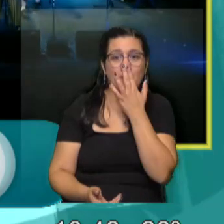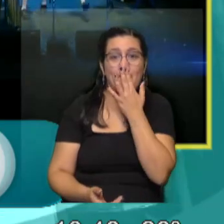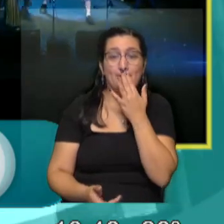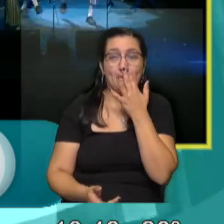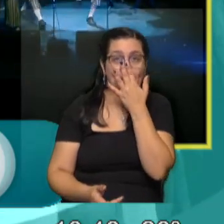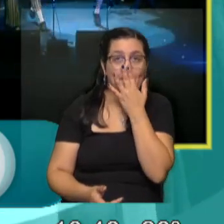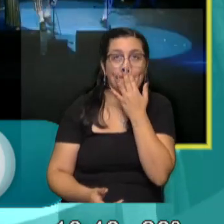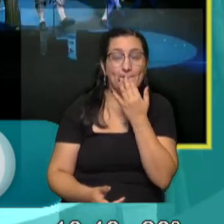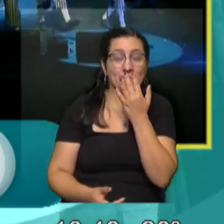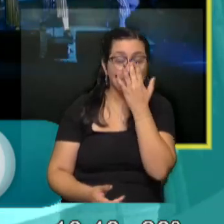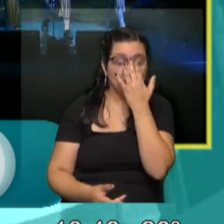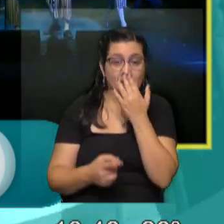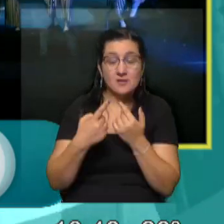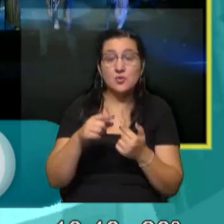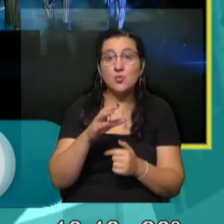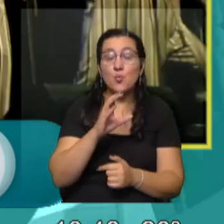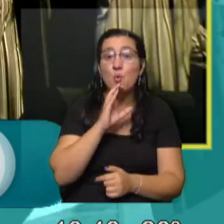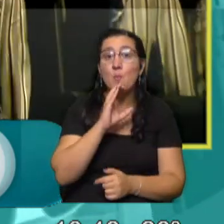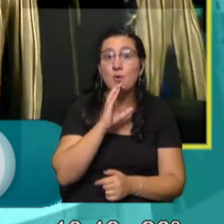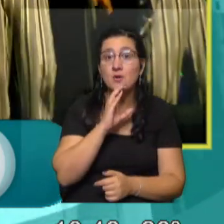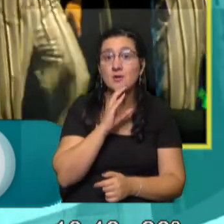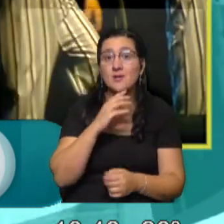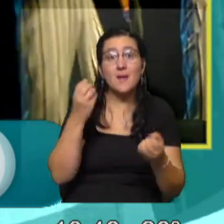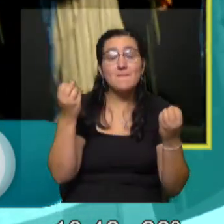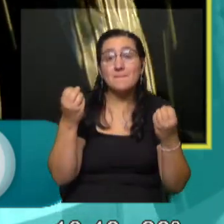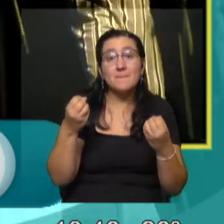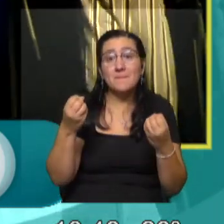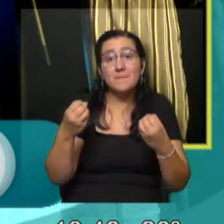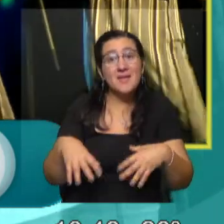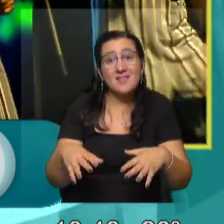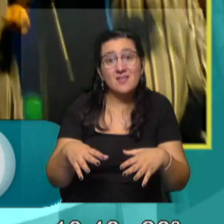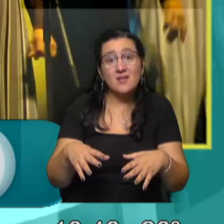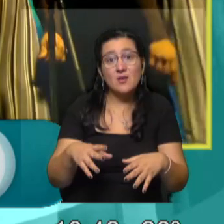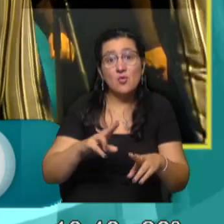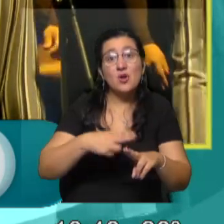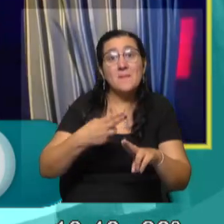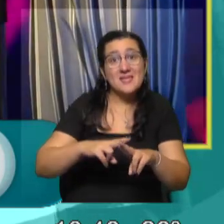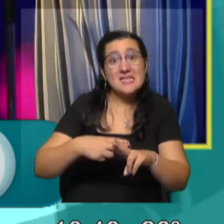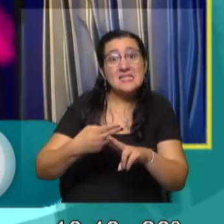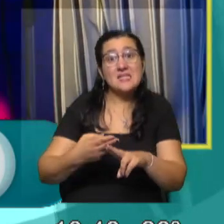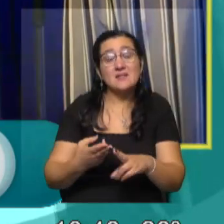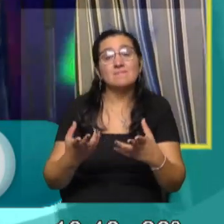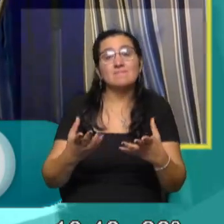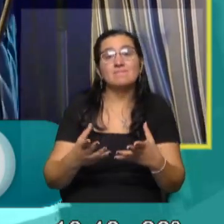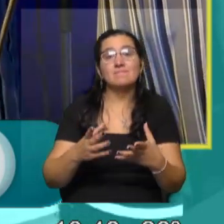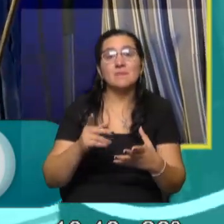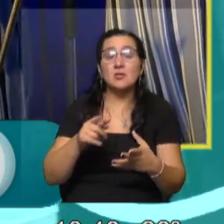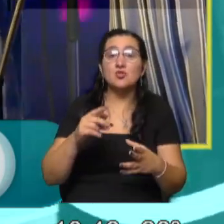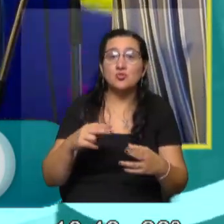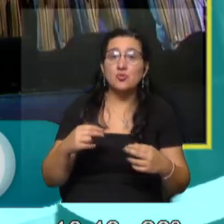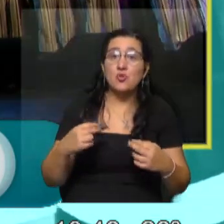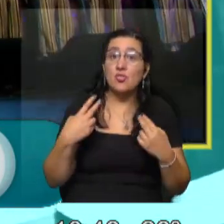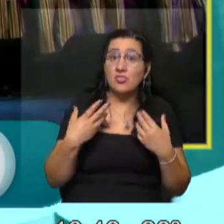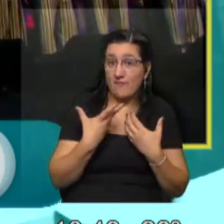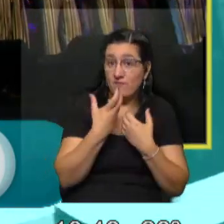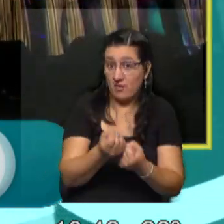en esa cuestión de un humor que, bueno, que pierde mucho efecto cuando tiene este tipo de formato. Y digo que ellos lo reivindican porque lo hablábamos